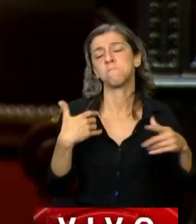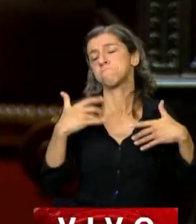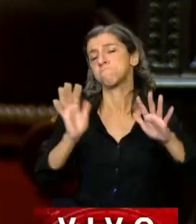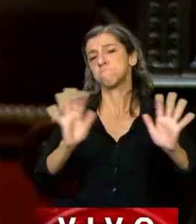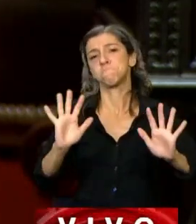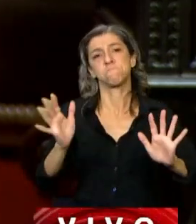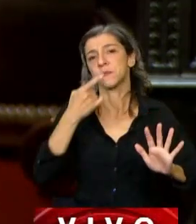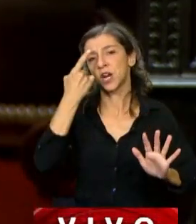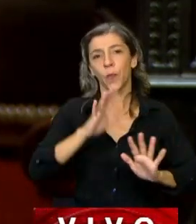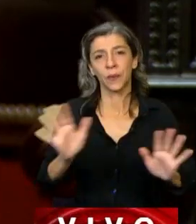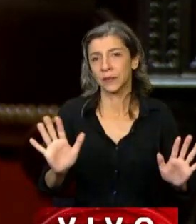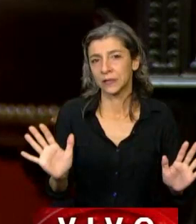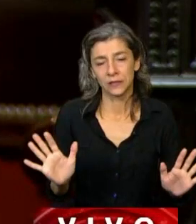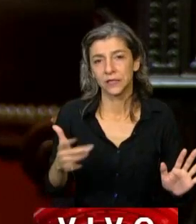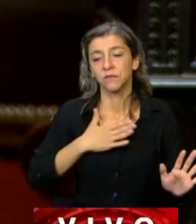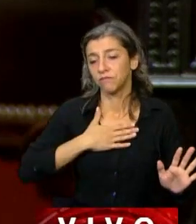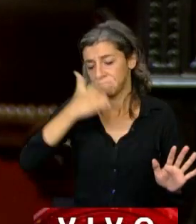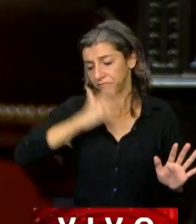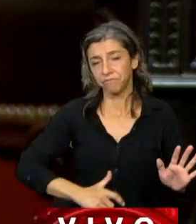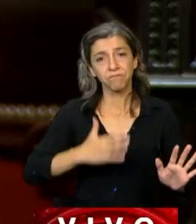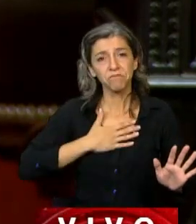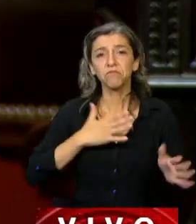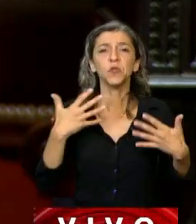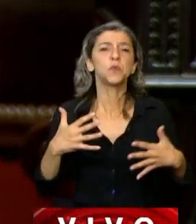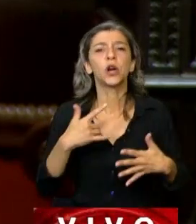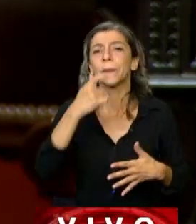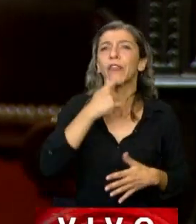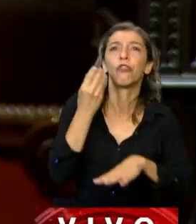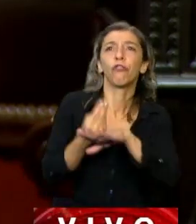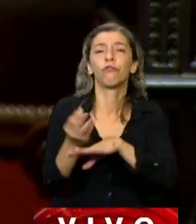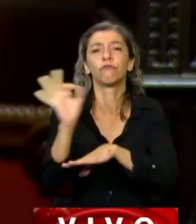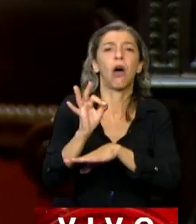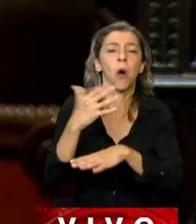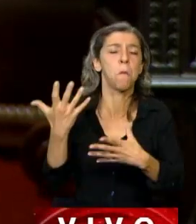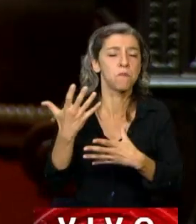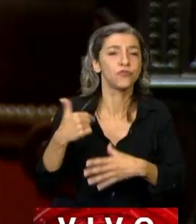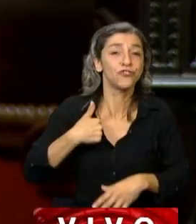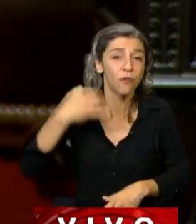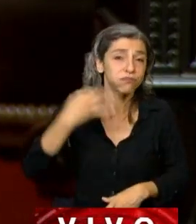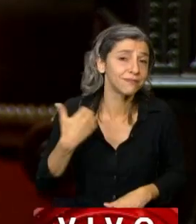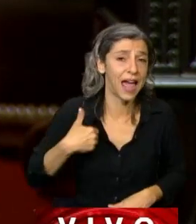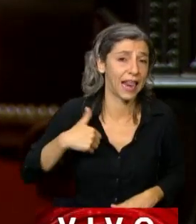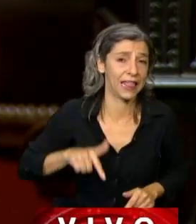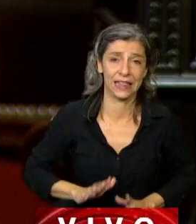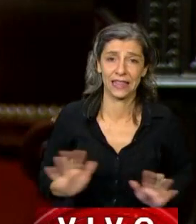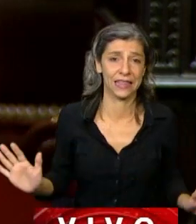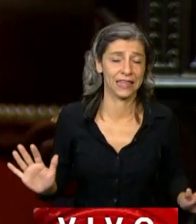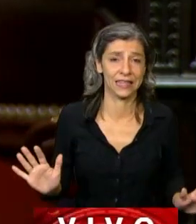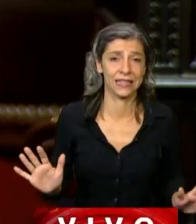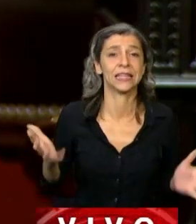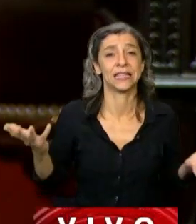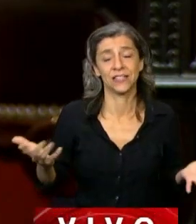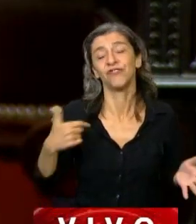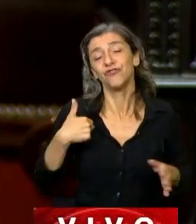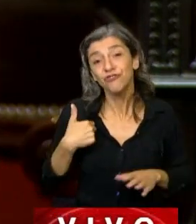Mi postura no está relacionada con la de ser mendocina. También soy argentina. Esto